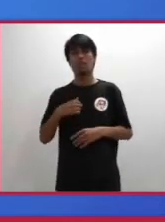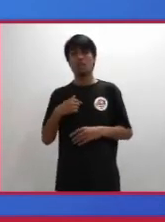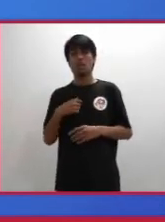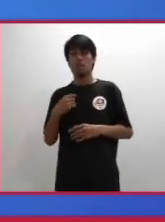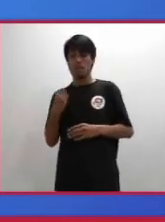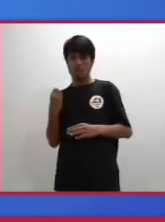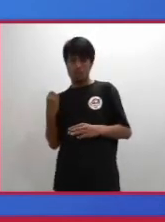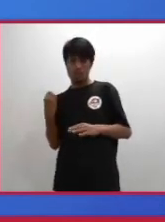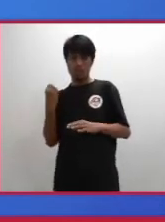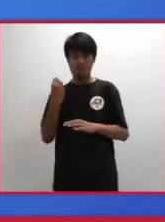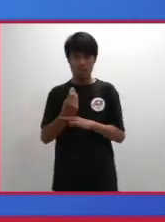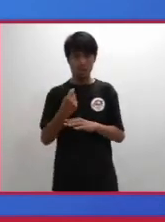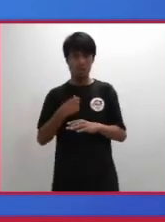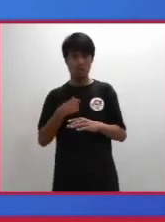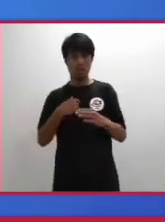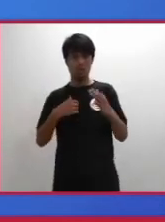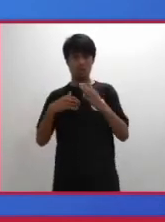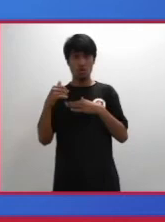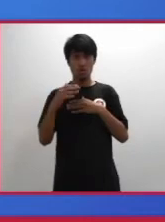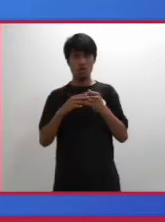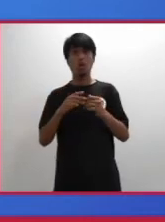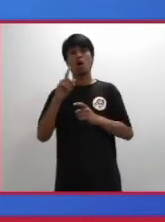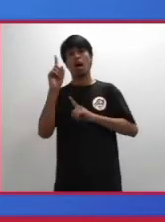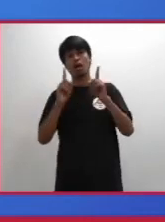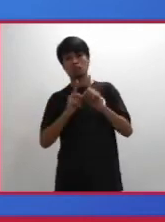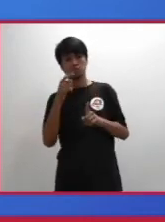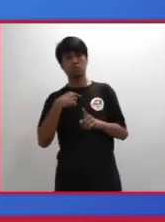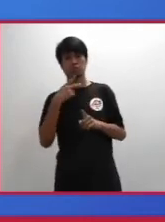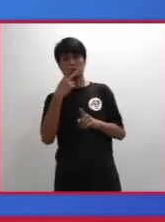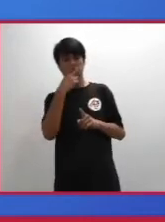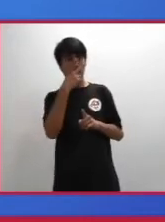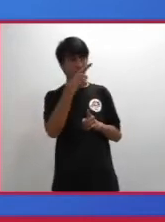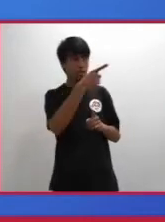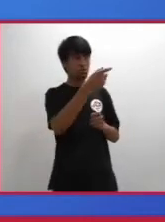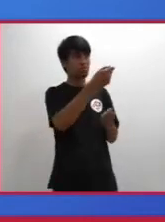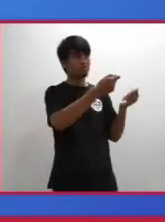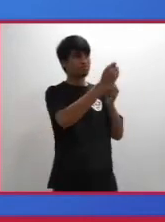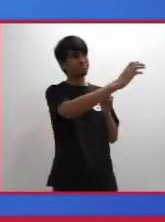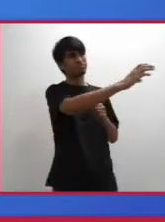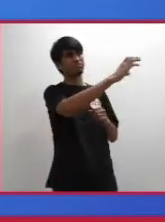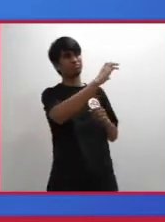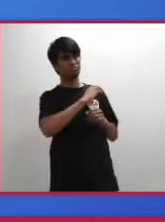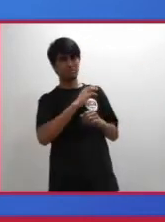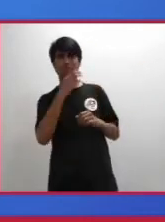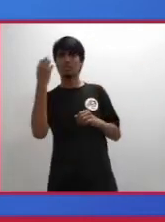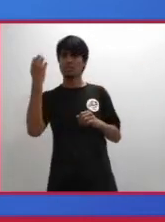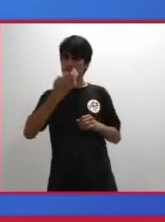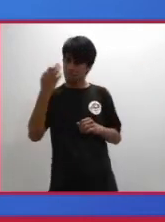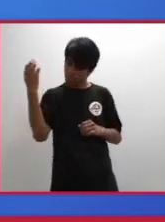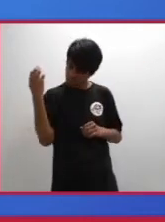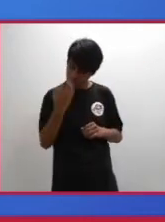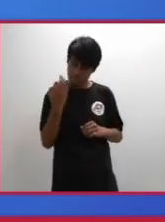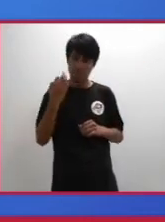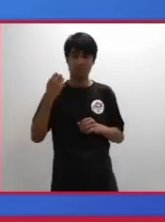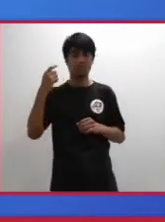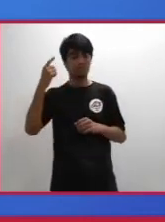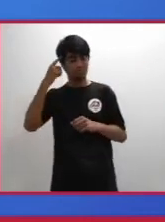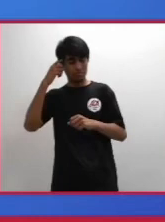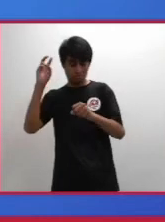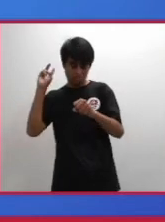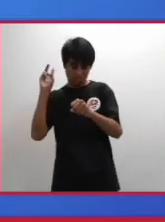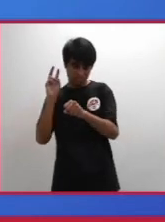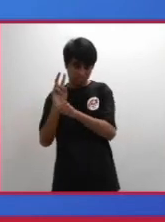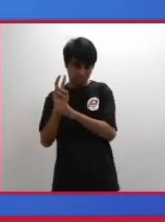los proyectos de préstamos o los proyectos AOD deben considerar la seguridad